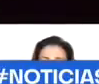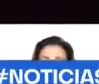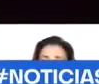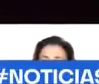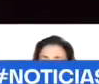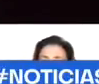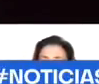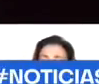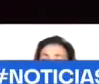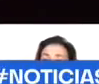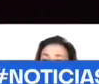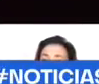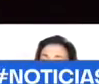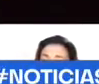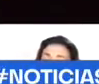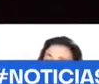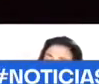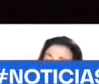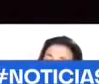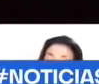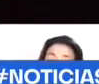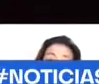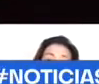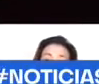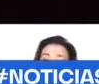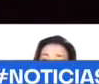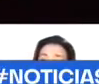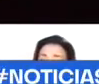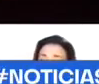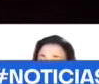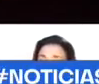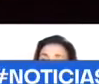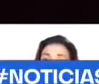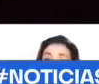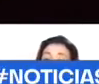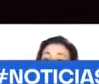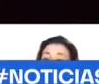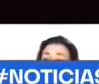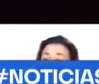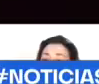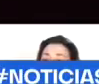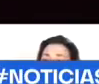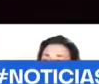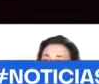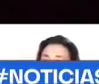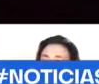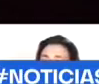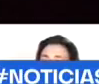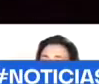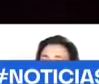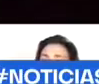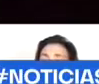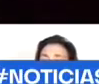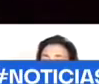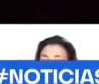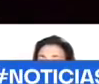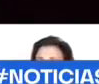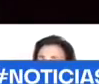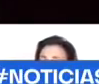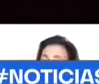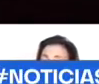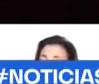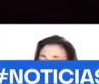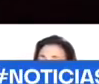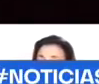la reconsideración de la inadmisibilidad de la indicación declarada por la Comisión de Hacienda, cuyo criterio es compartido por este presidente, que reemplaza el artículo